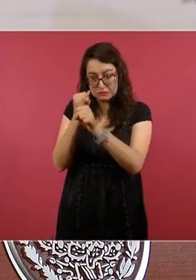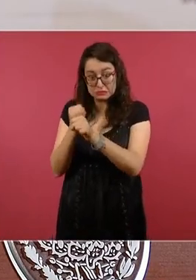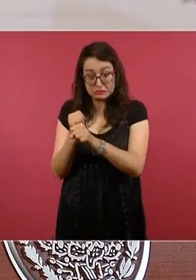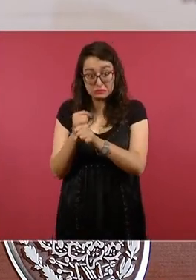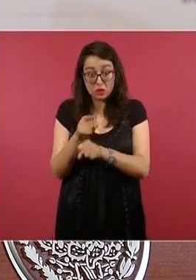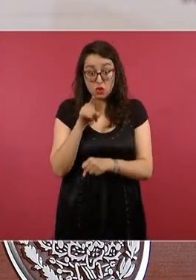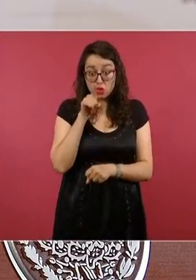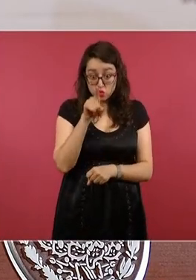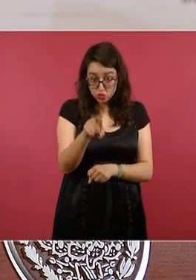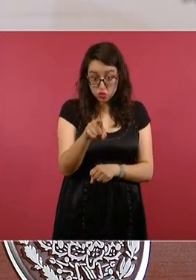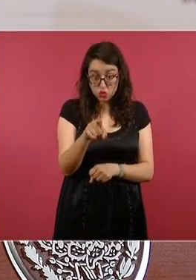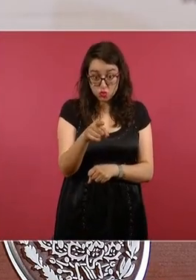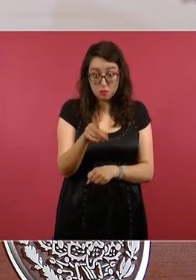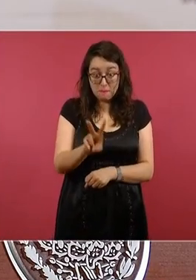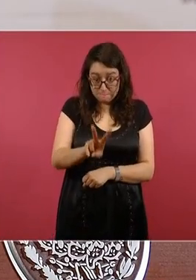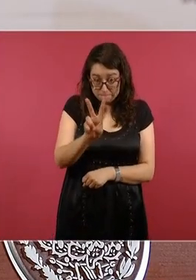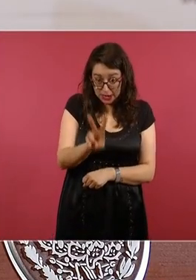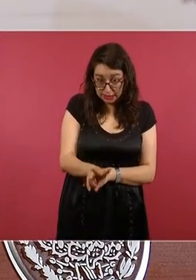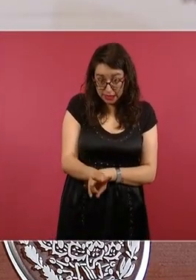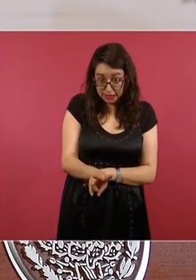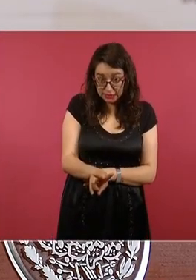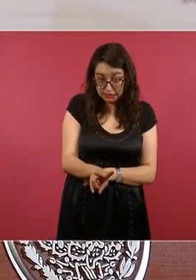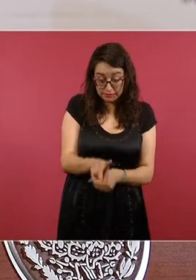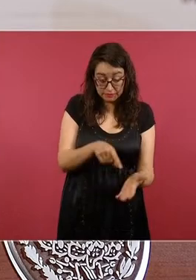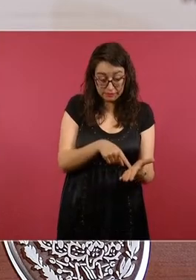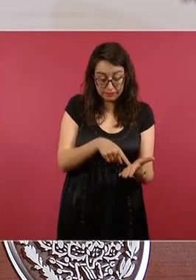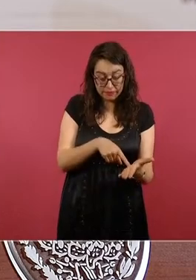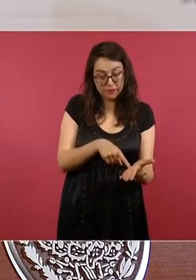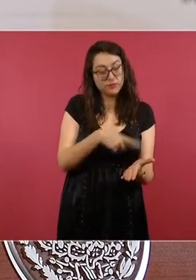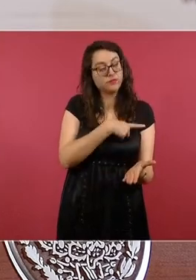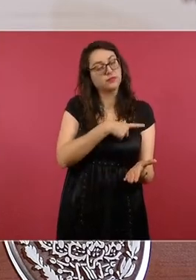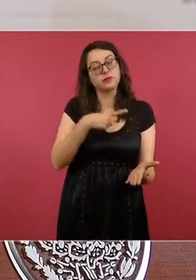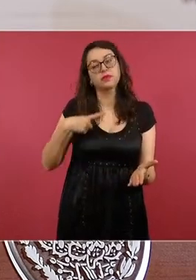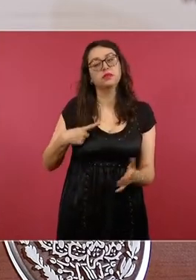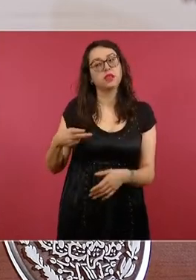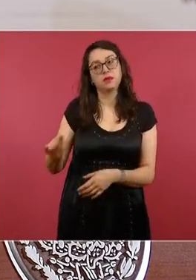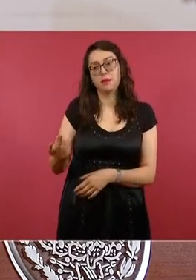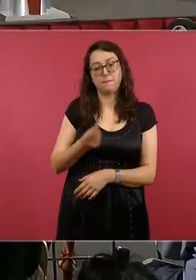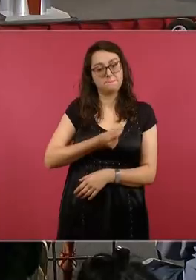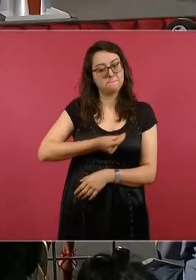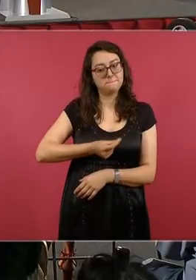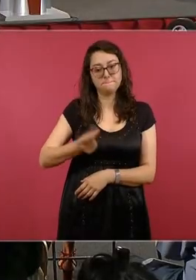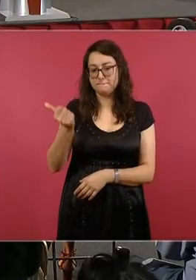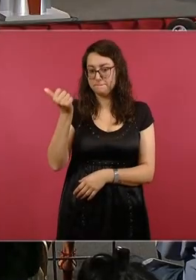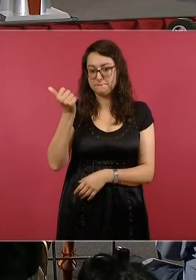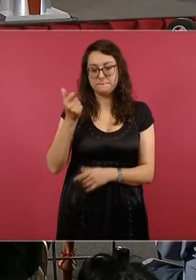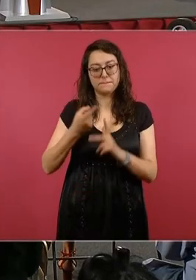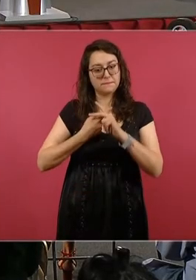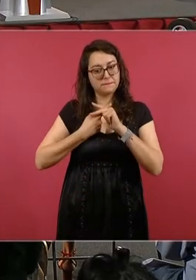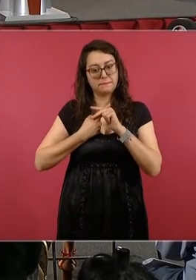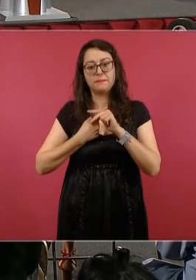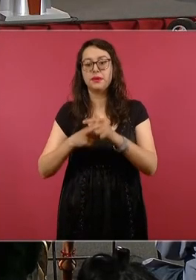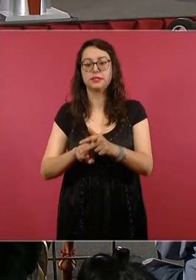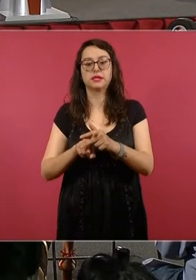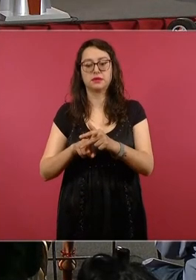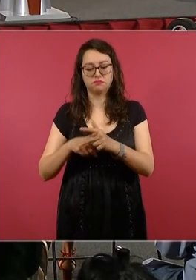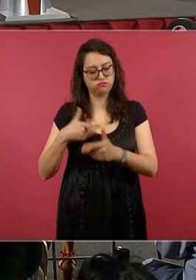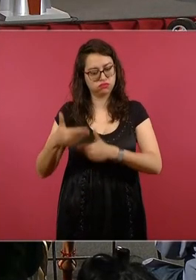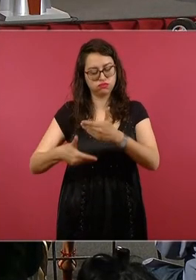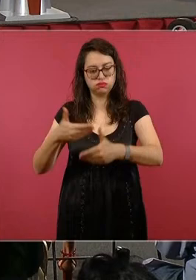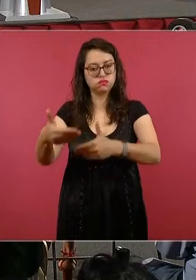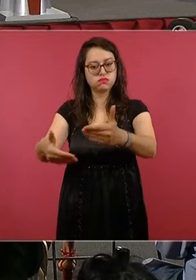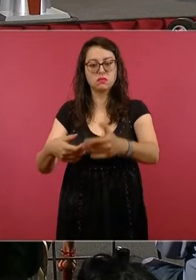está sustentada, que se inicie de inmediato un proceso de